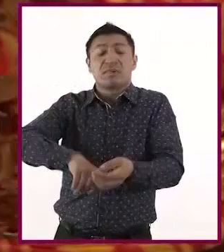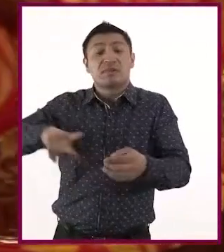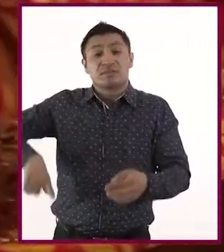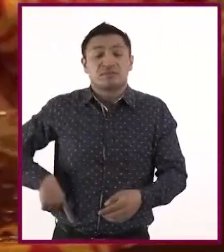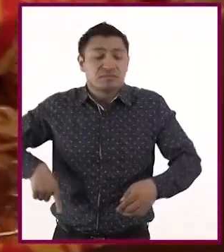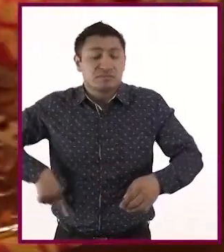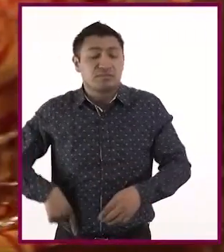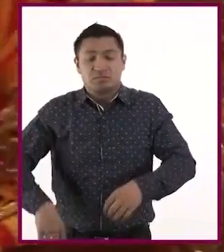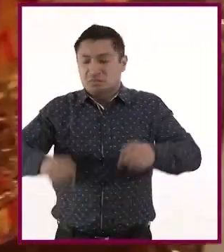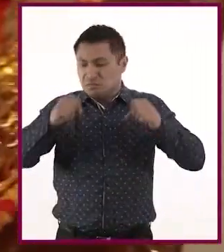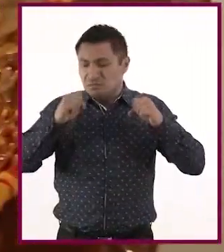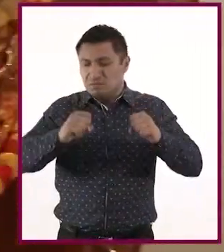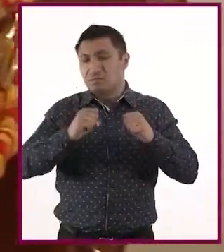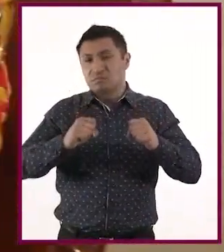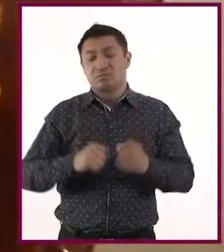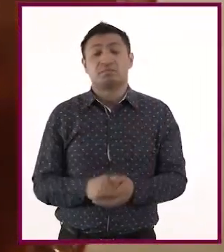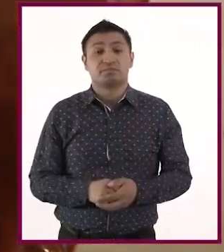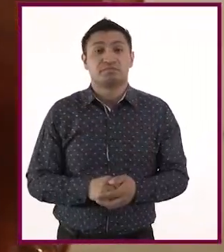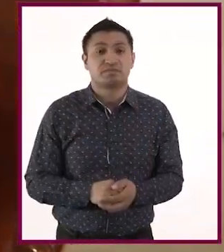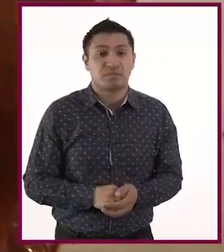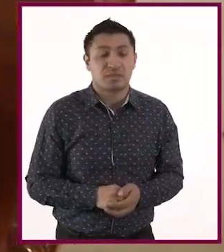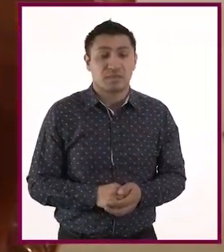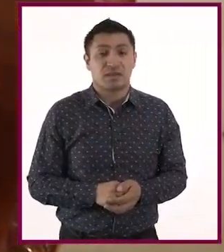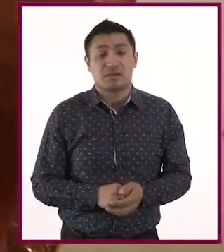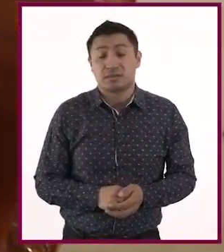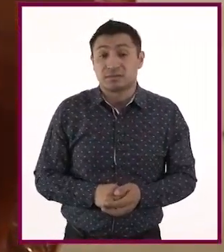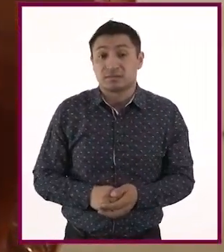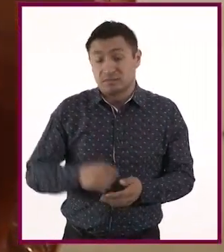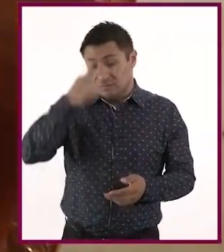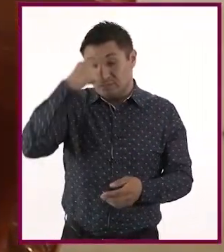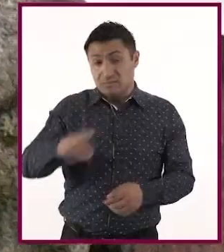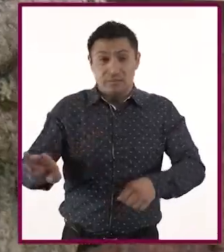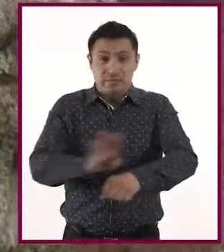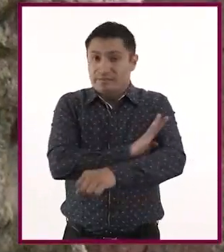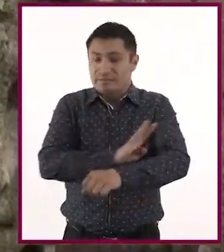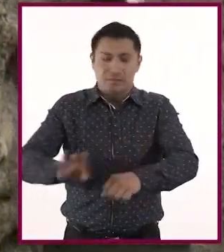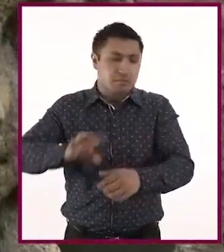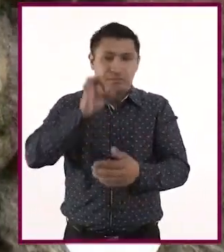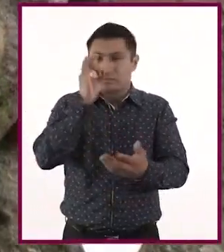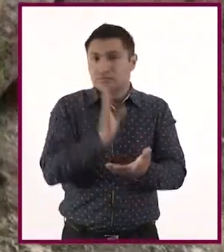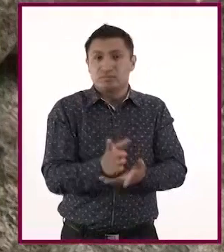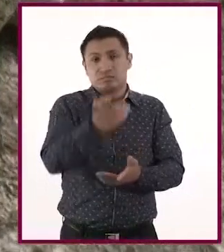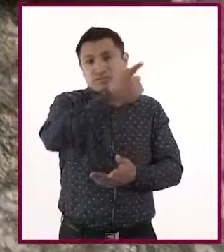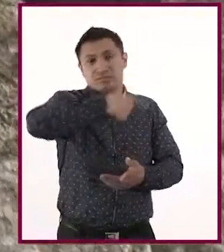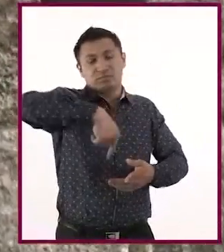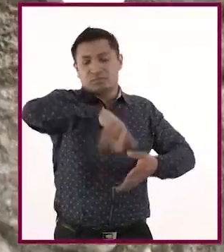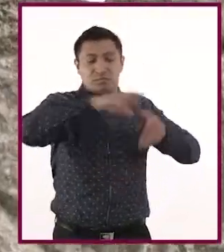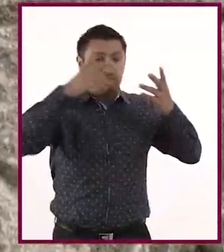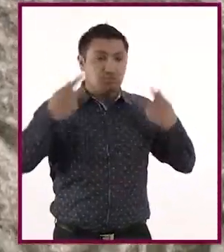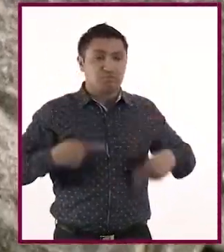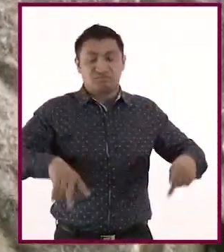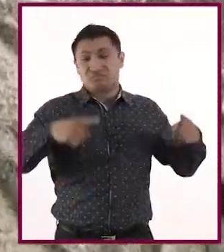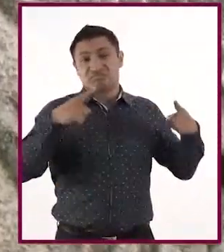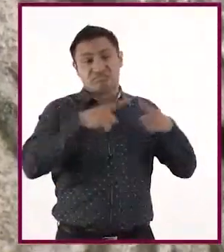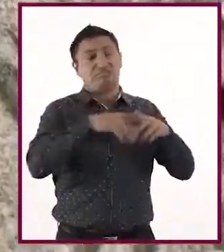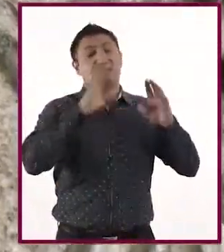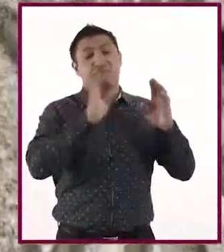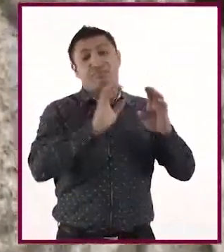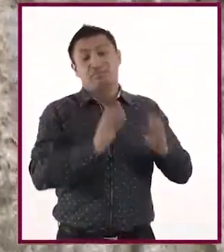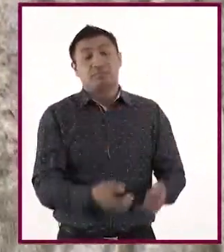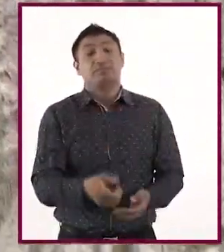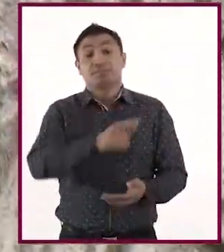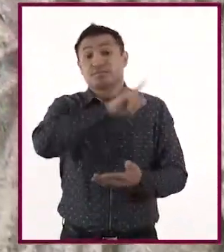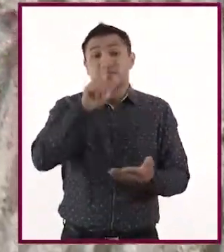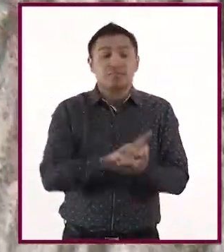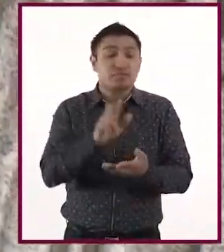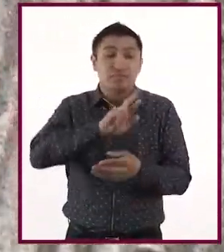las decisiones más importantes de la política nacional para favorecer totalmente a los conservadores. Las leyes de